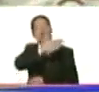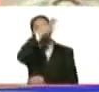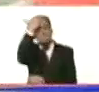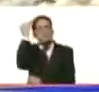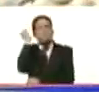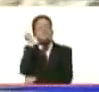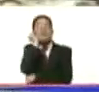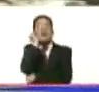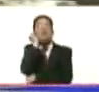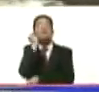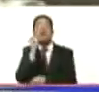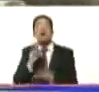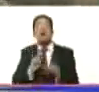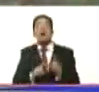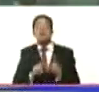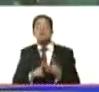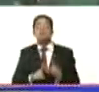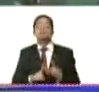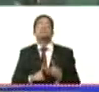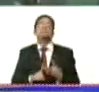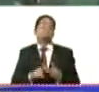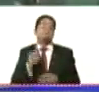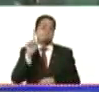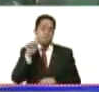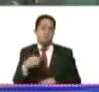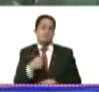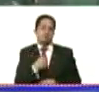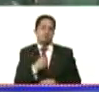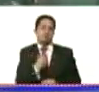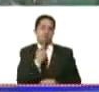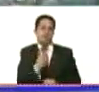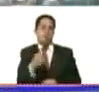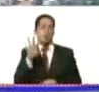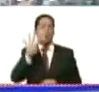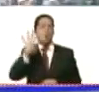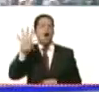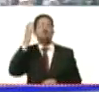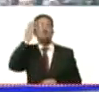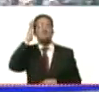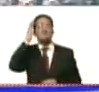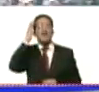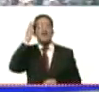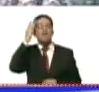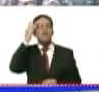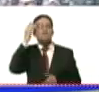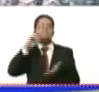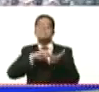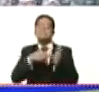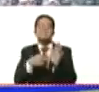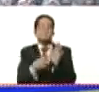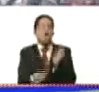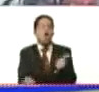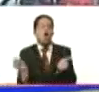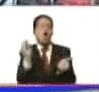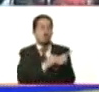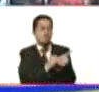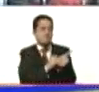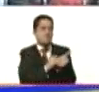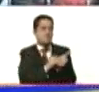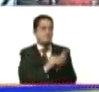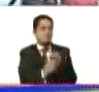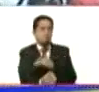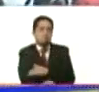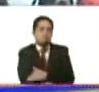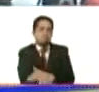Y también podría decir, el 4 de febrero marcó el renacimiento, la resurrección